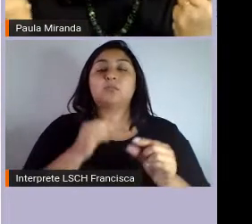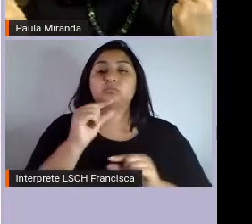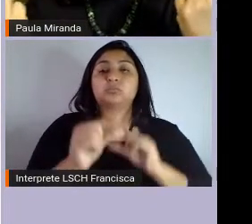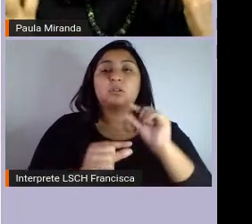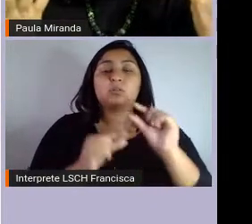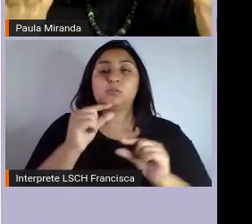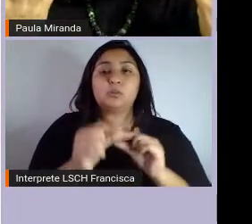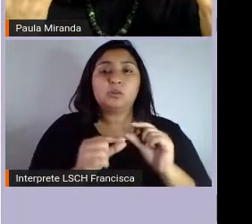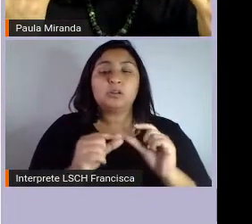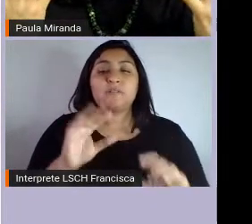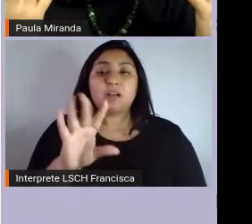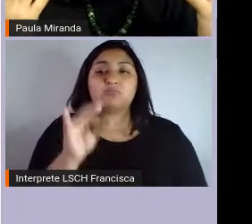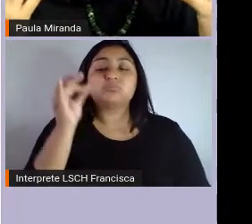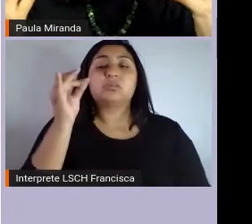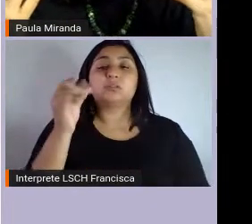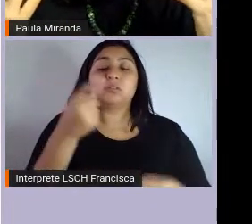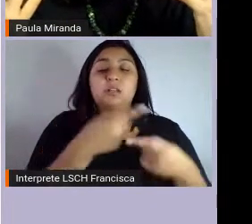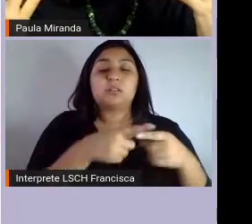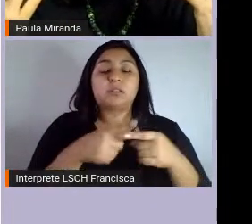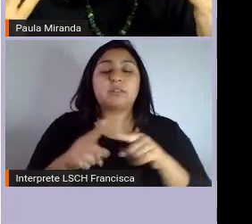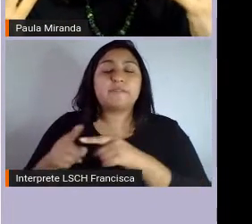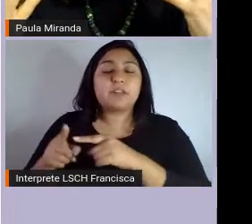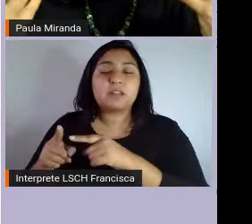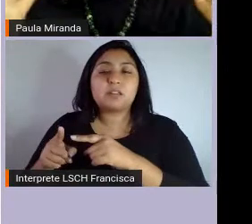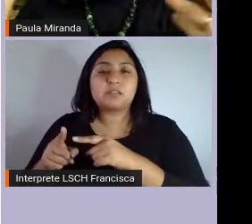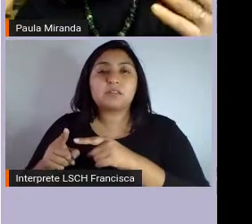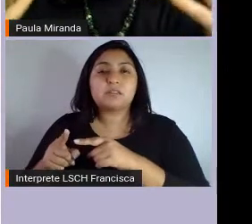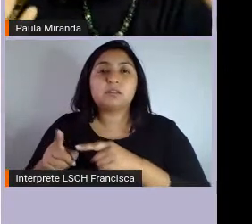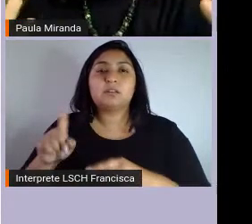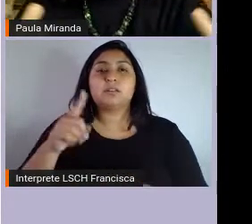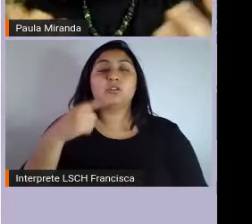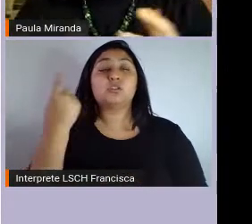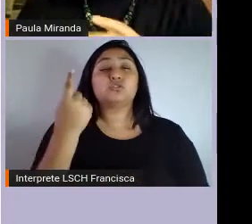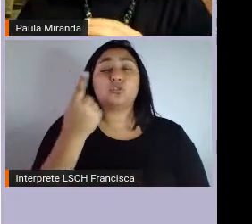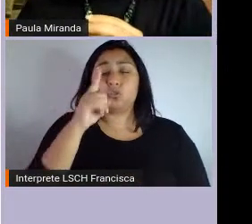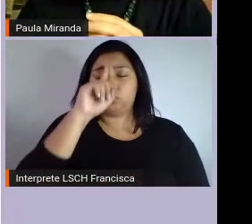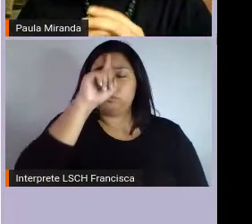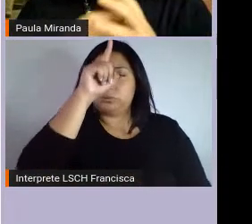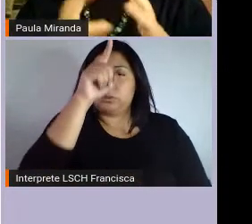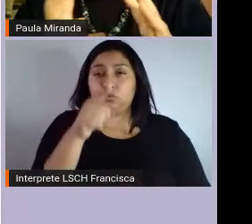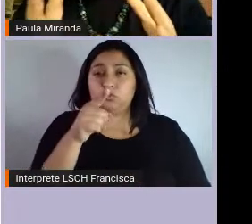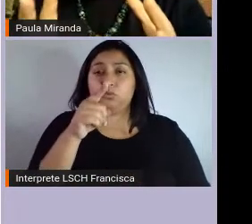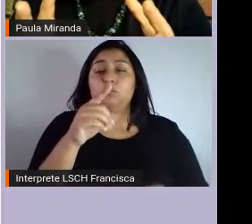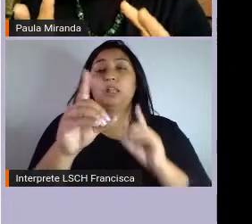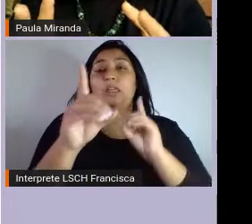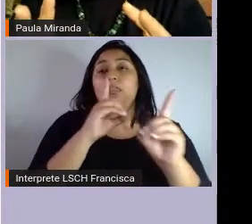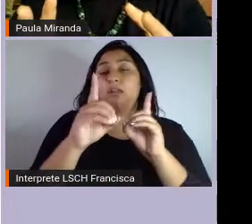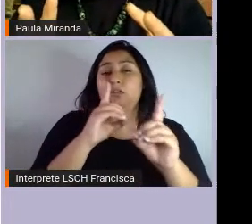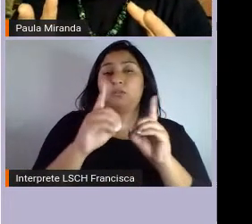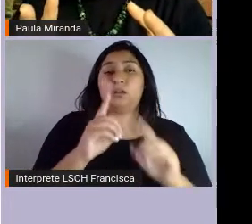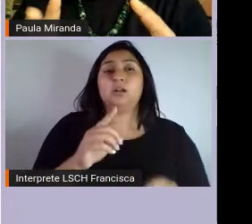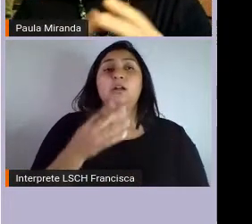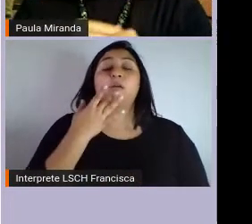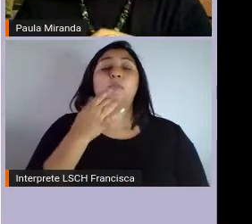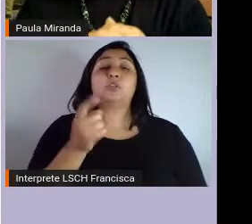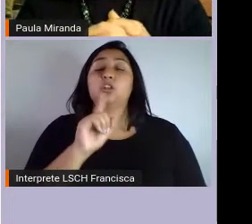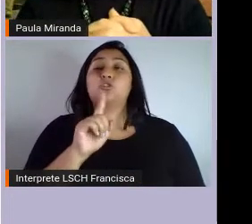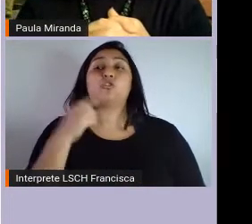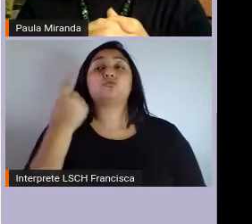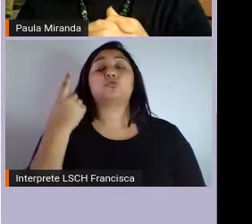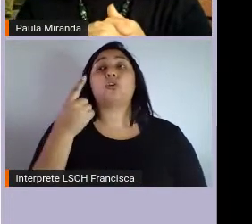encontrando distintas, no solamente tradiciones con las cuales dialogar, porque ella no solamente dialoga con la